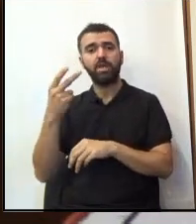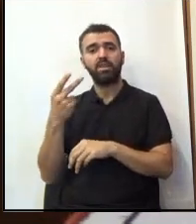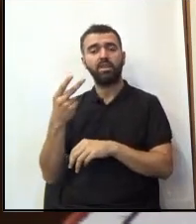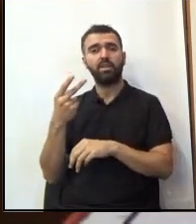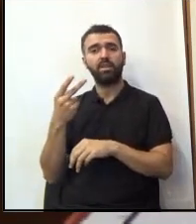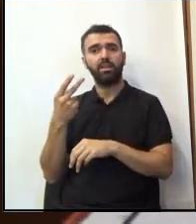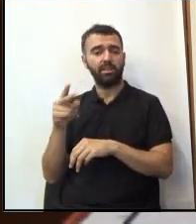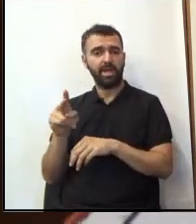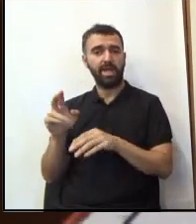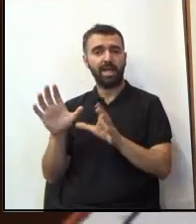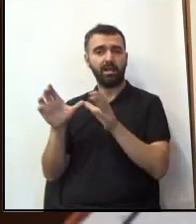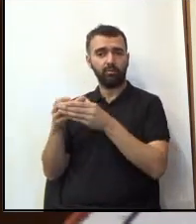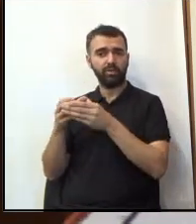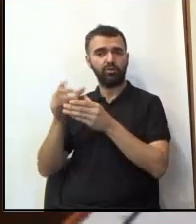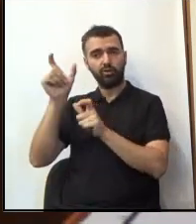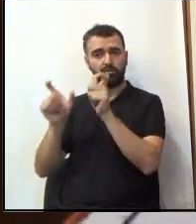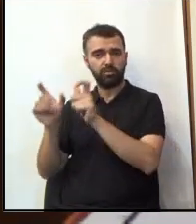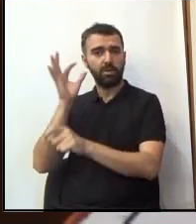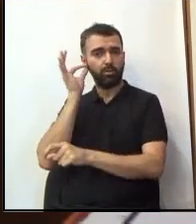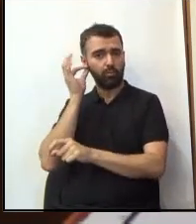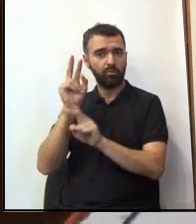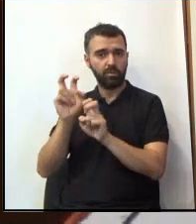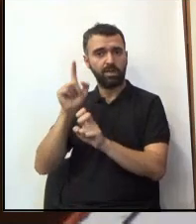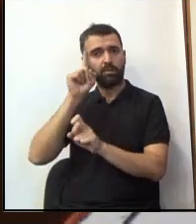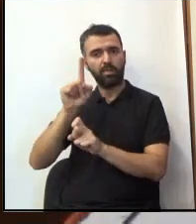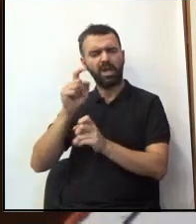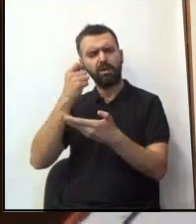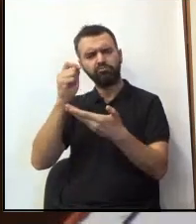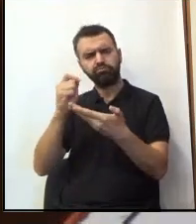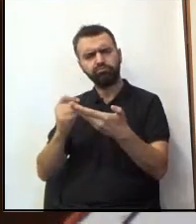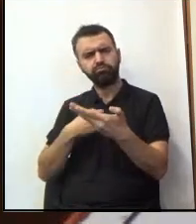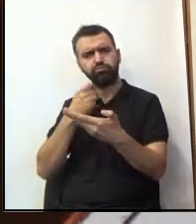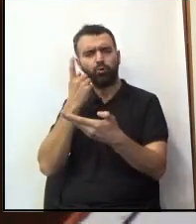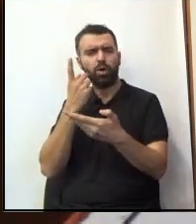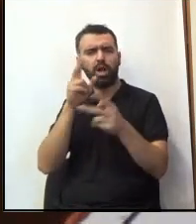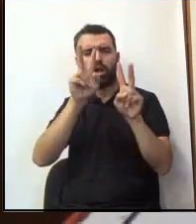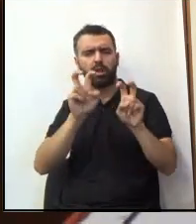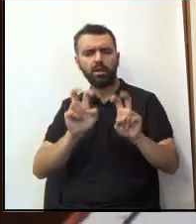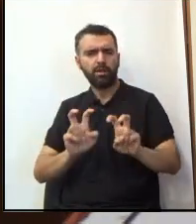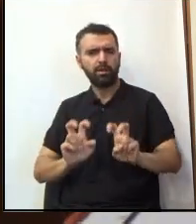de la Comisión de Mujeres para revisar en qué va a consistir la temática de...